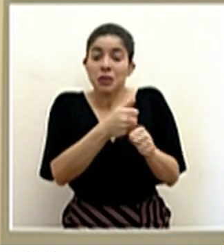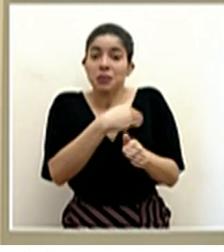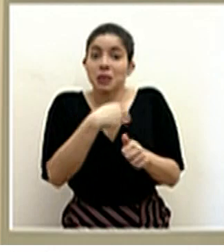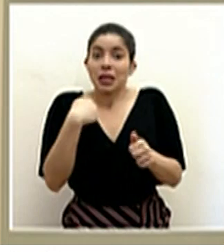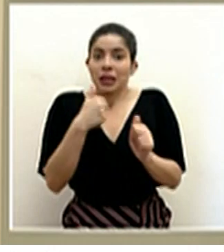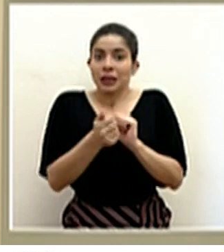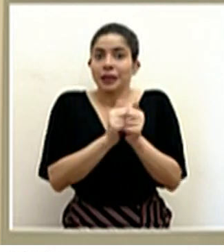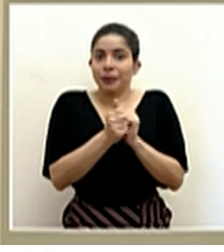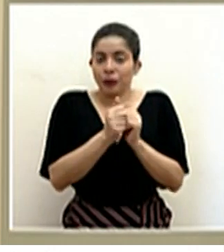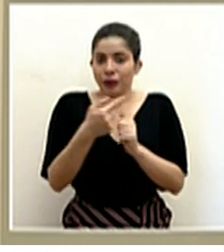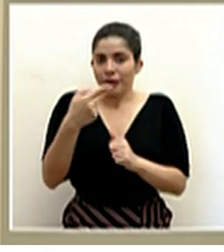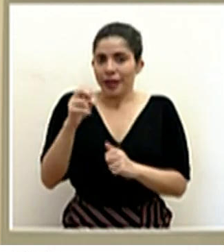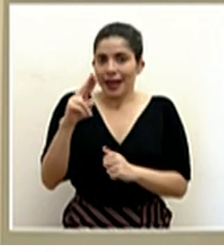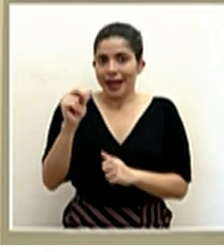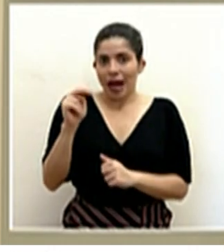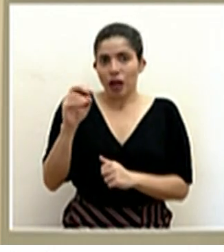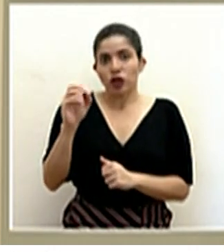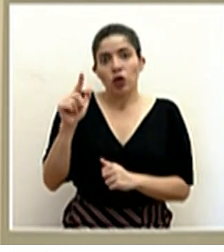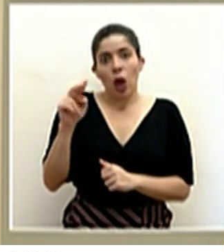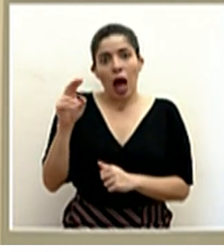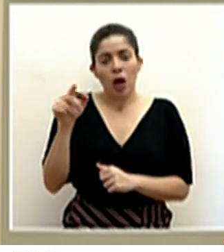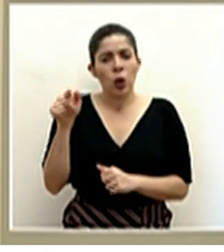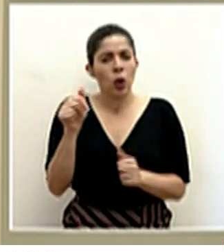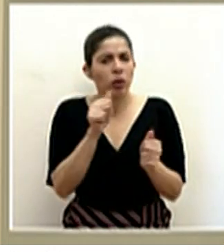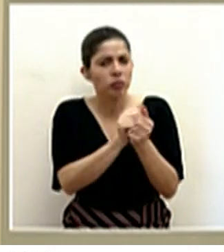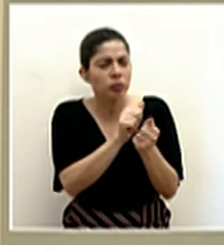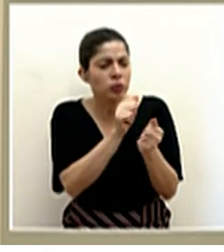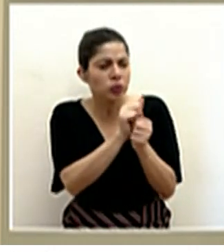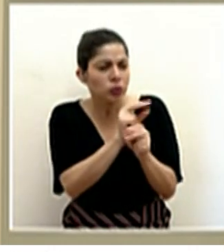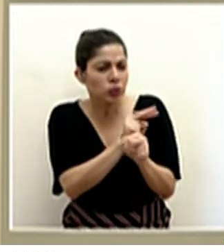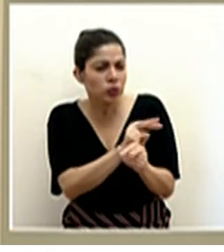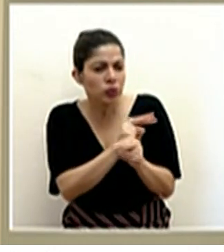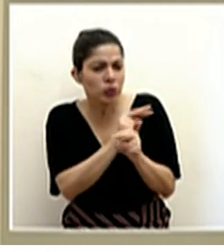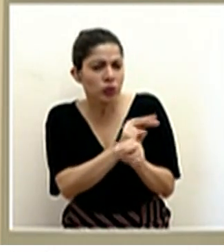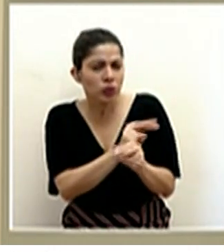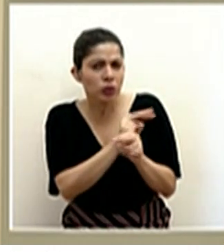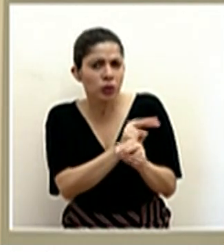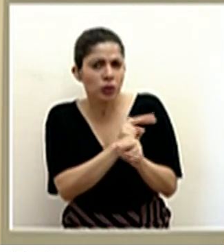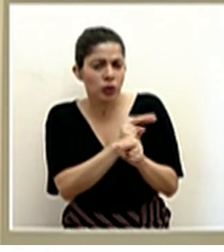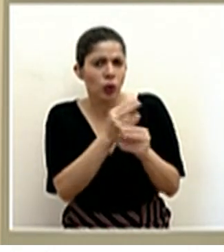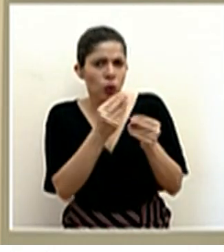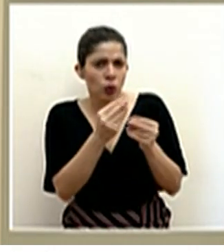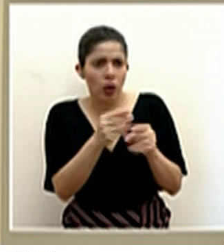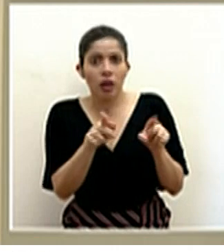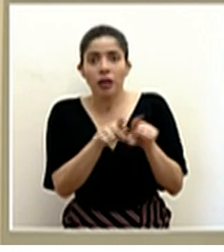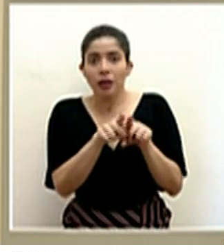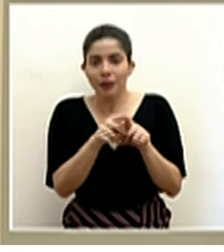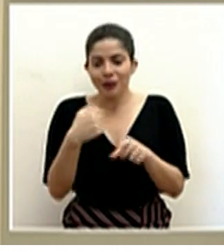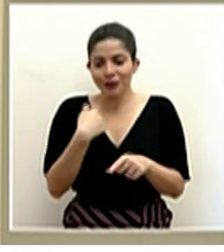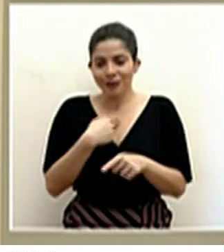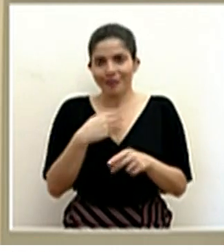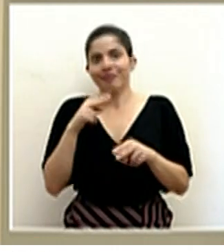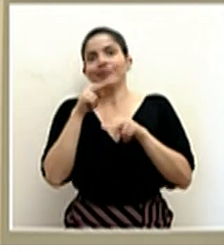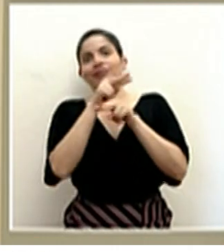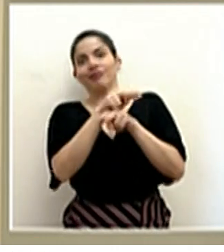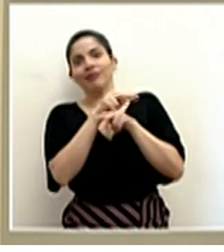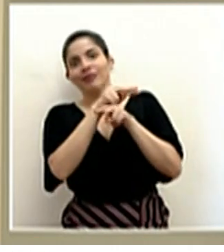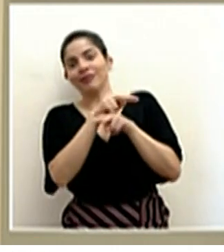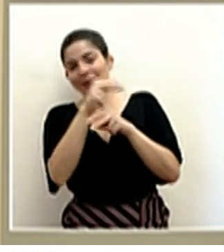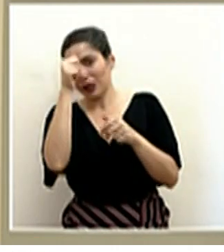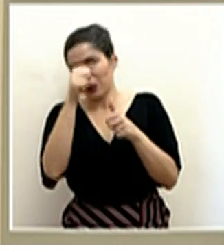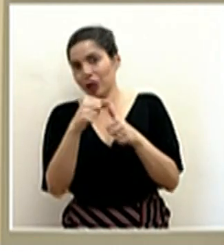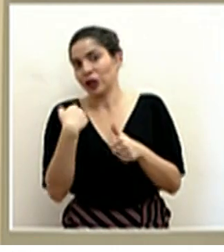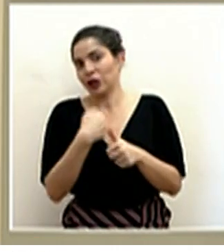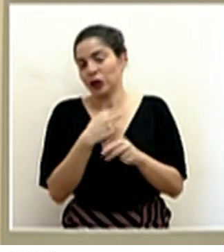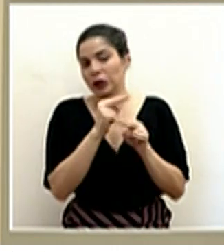Deportes, don Hernán Solano, que ha estado dando un acompañamiento y también un seguimiento, además del seguimiento que hacemos nosotros. Recordemos que hacemos un